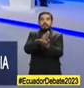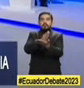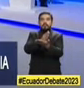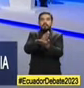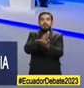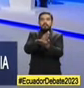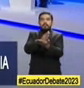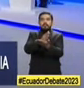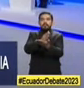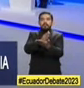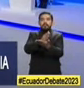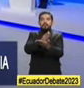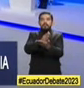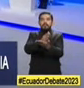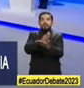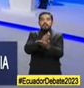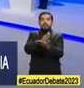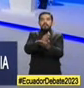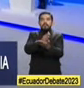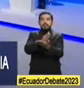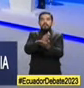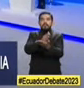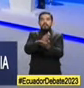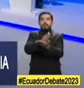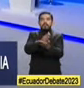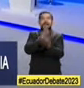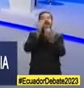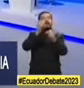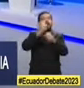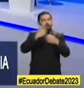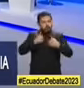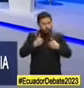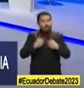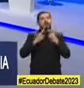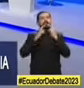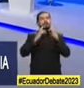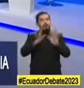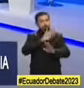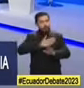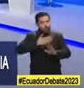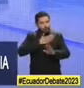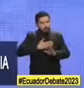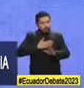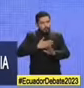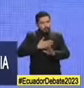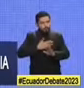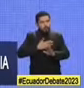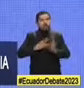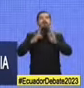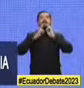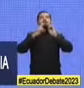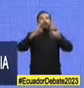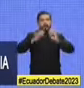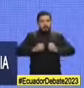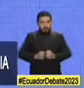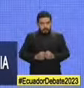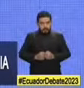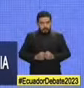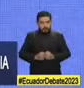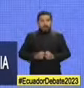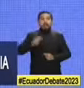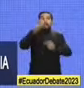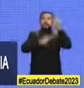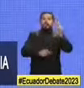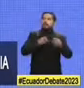Avanzó. Estoy elaborando mi respuesta. Le pido que, por favor, respeten mi idea, mi respuesta, que es lo que quiere oír el